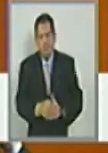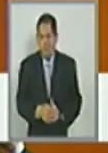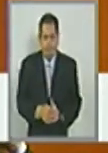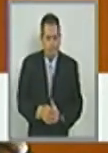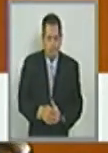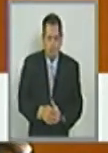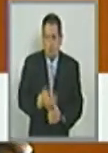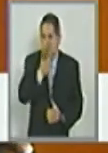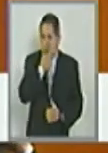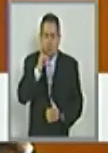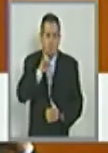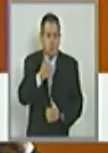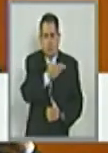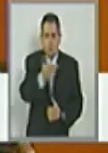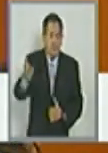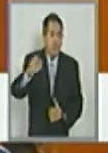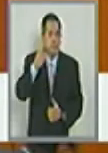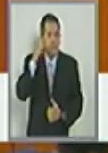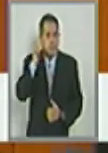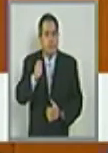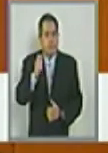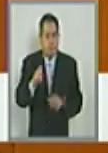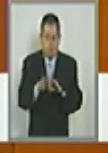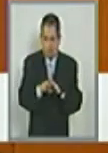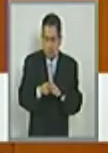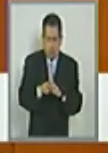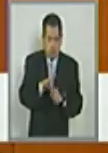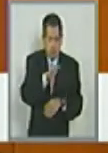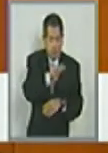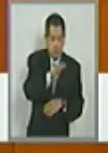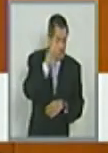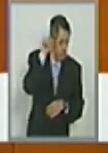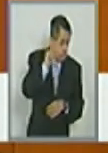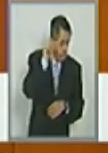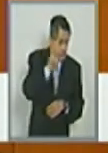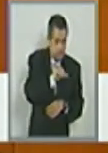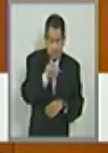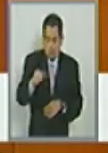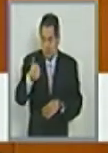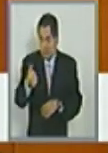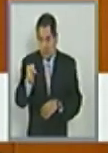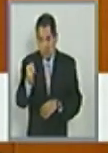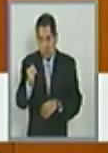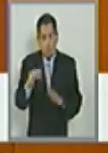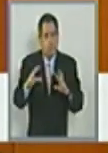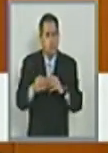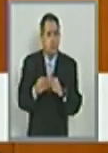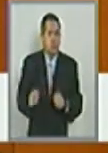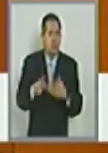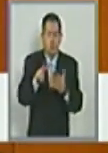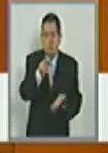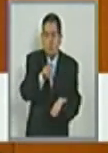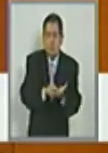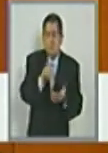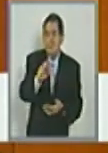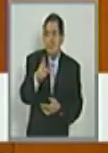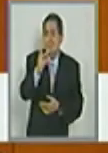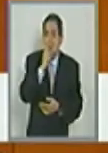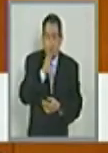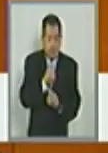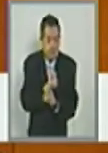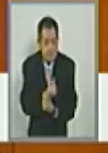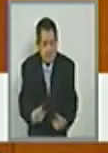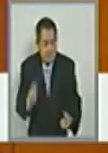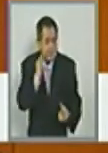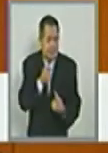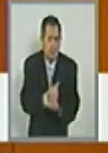Señoras y señores, tan solo entre el 19 de abril y el 6 de junio, 2,033 menores de